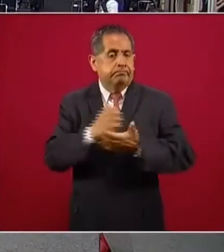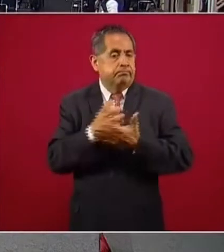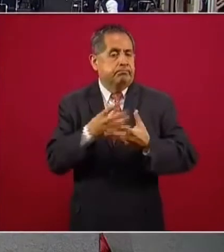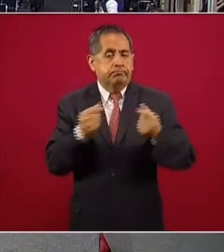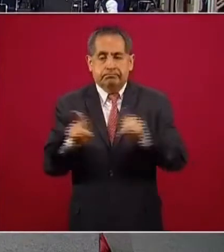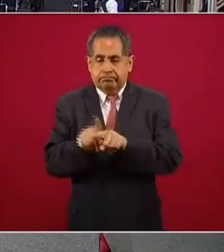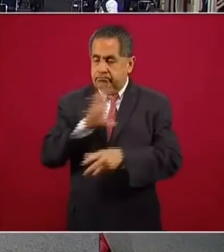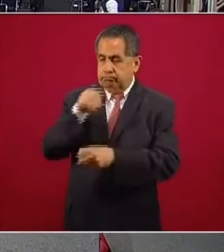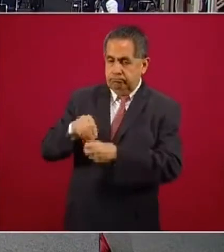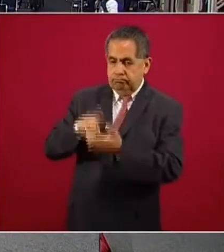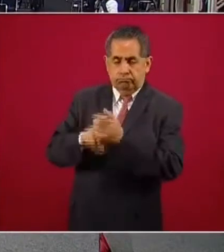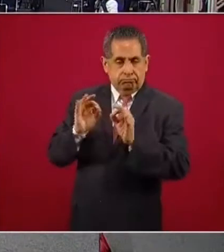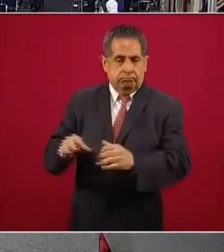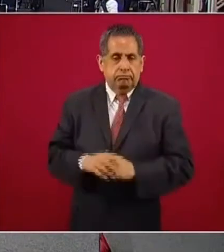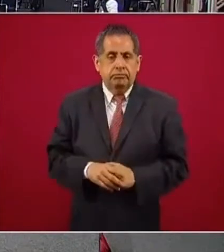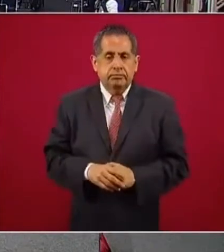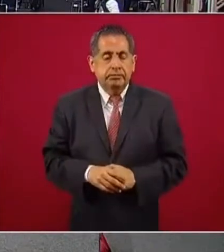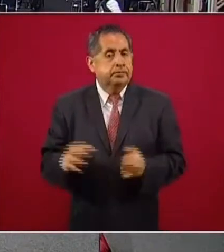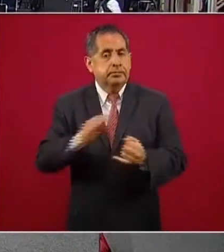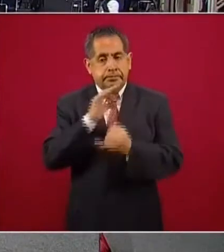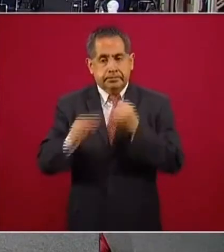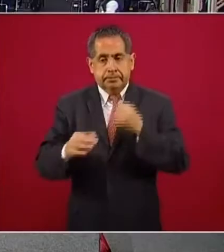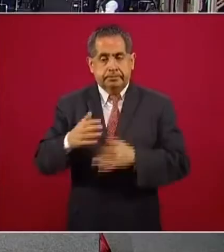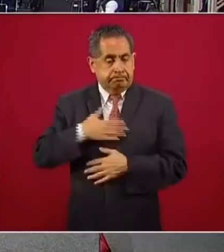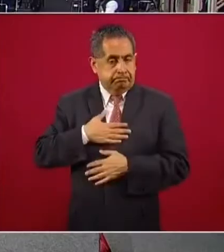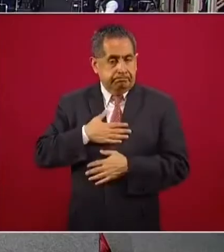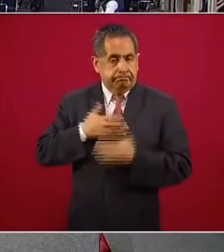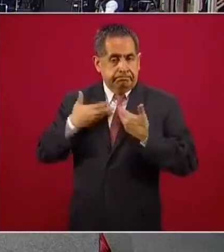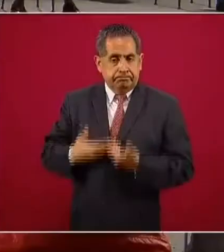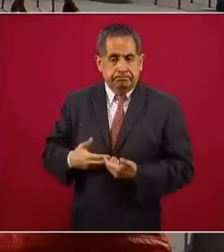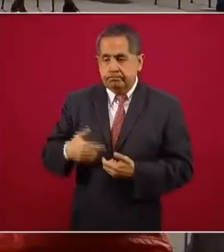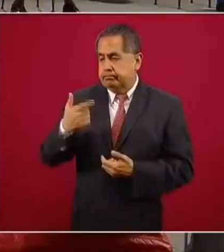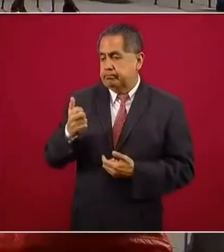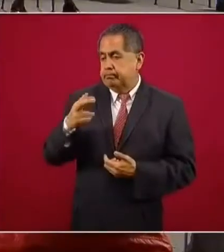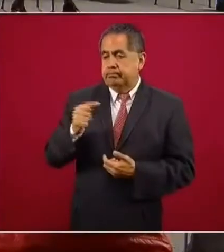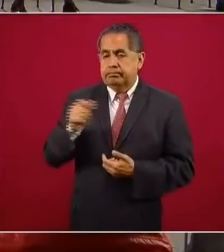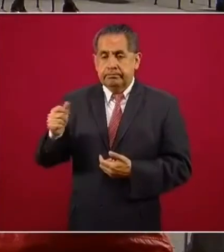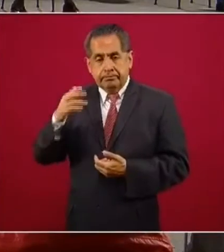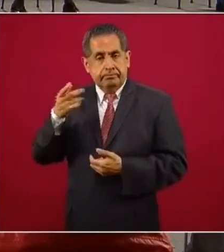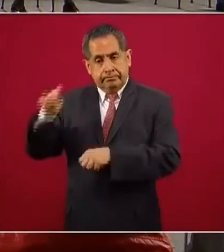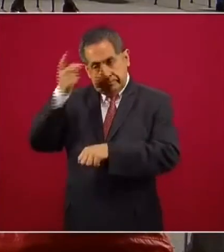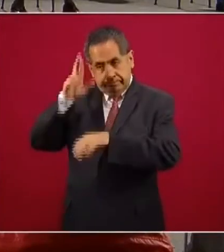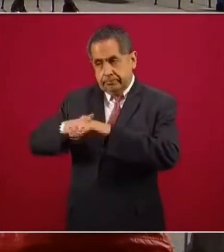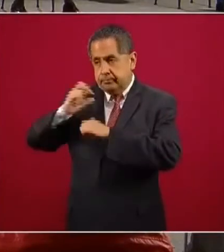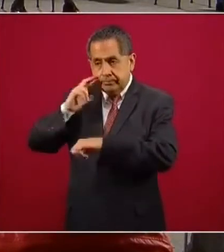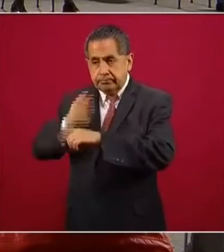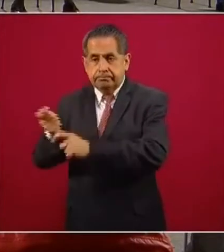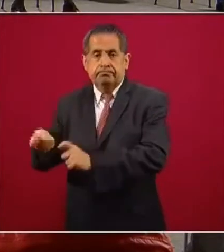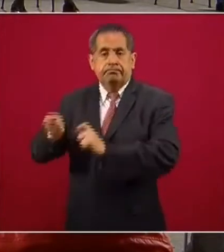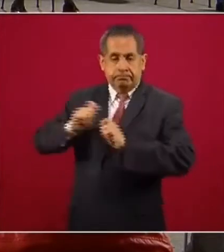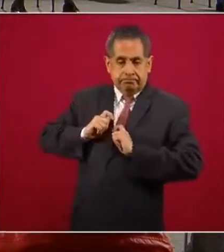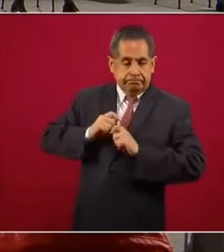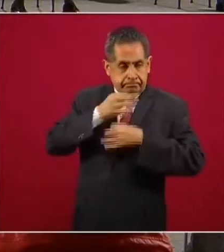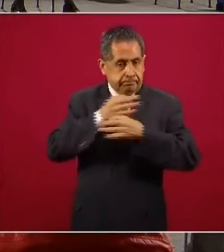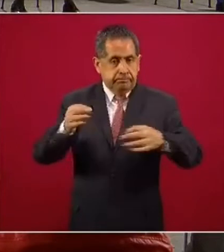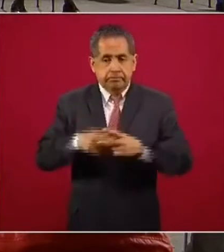junto con los medicamentos. Finalmente, en nombre de la señora Grete Faremo, directora ejecutiva de UNOPS, en